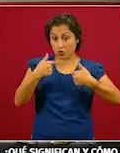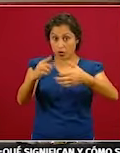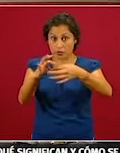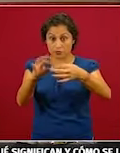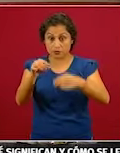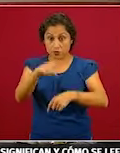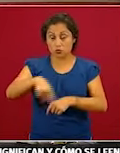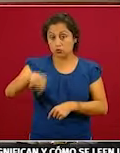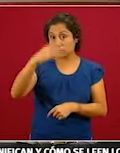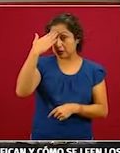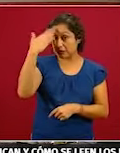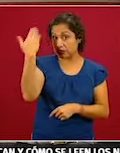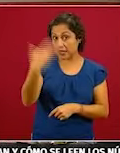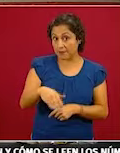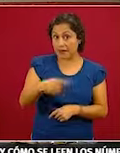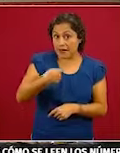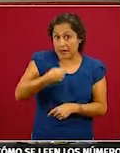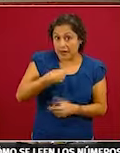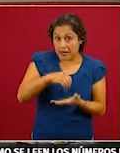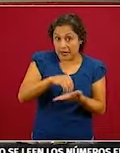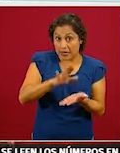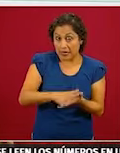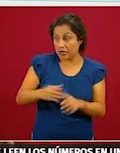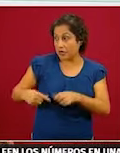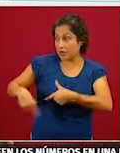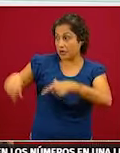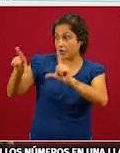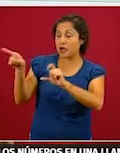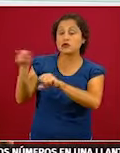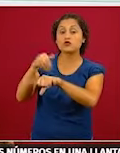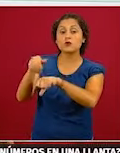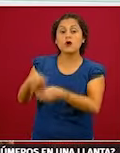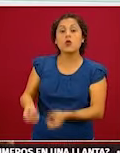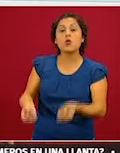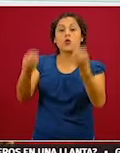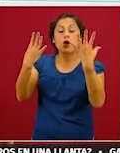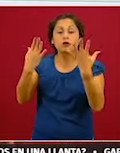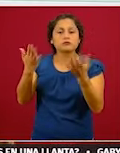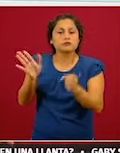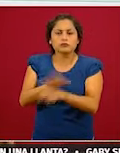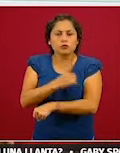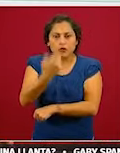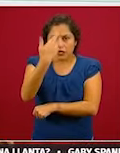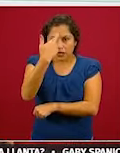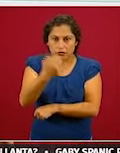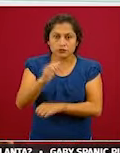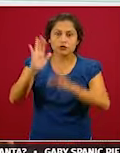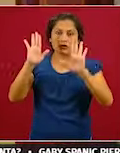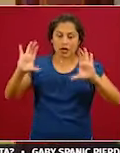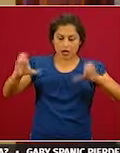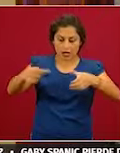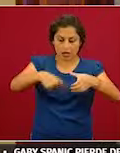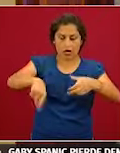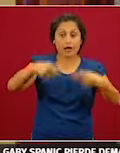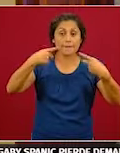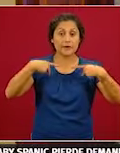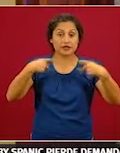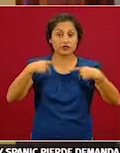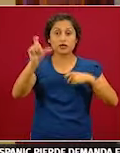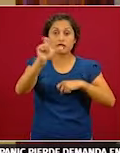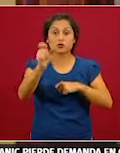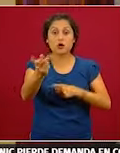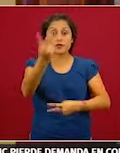que el número que en su momento se presenta y los números que vamos a presentar están relacionados precisamente a un grupo poblacional que al momento